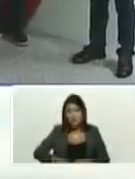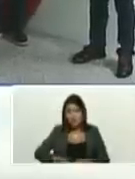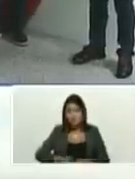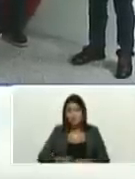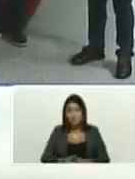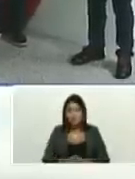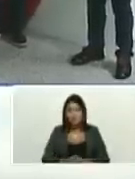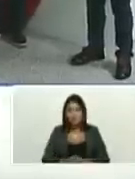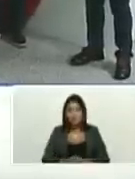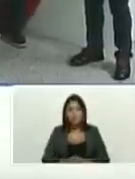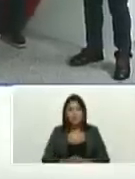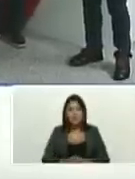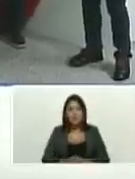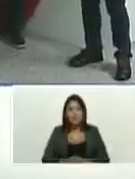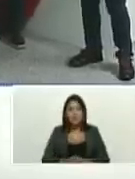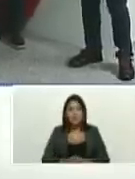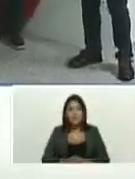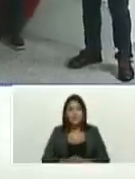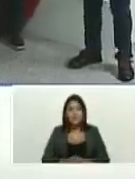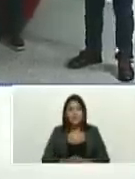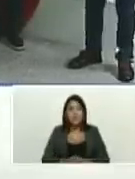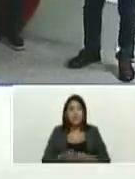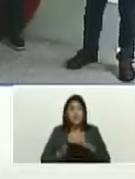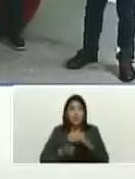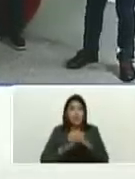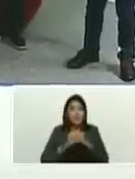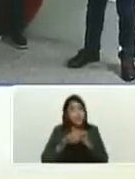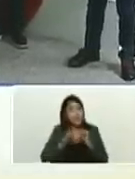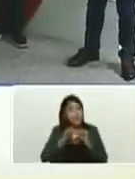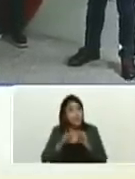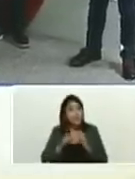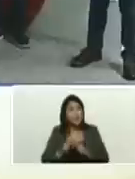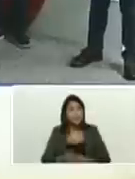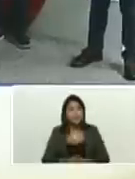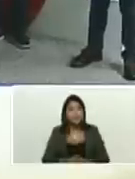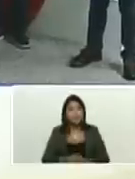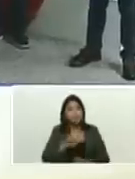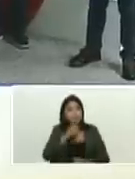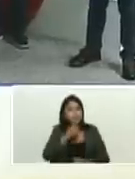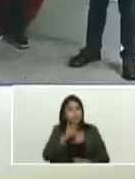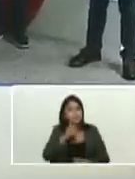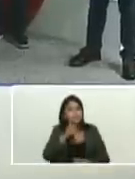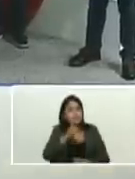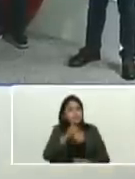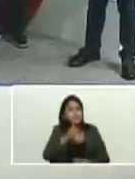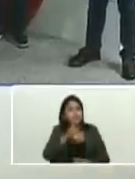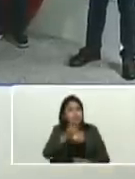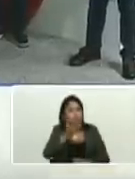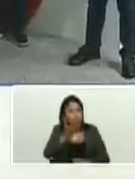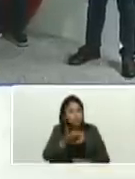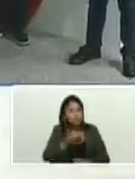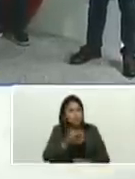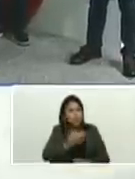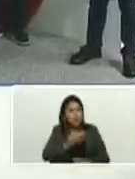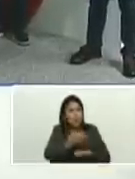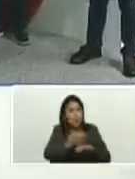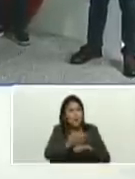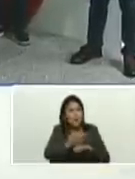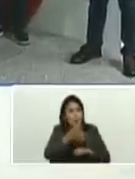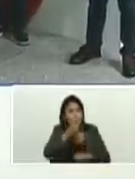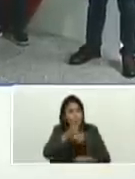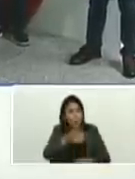hemos transitado, que seguimos transitando, qué bonito, Freddy, compañero Freddy Bernal, que Hugo